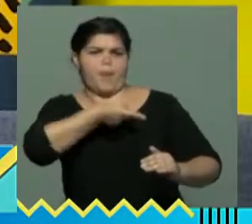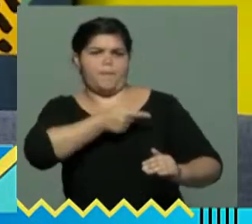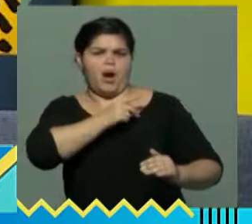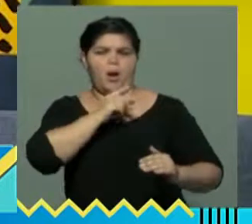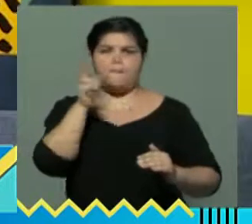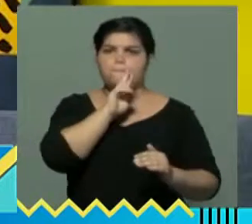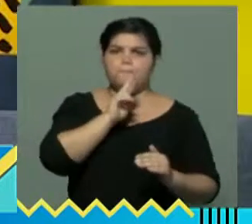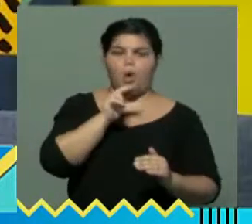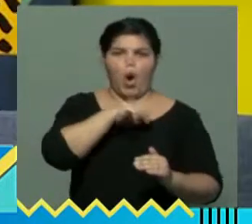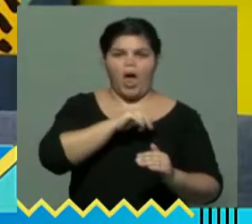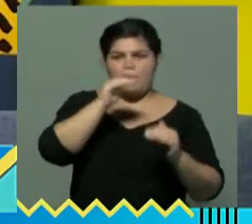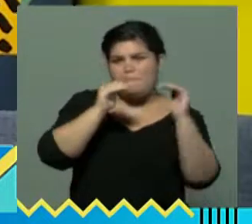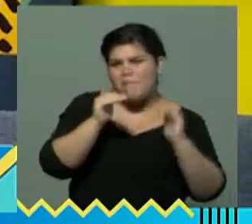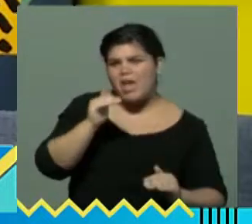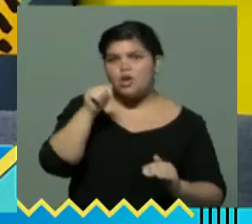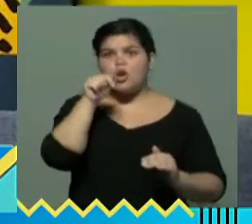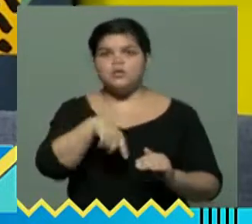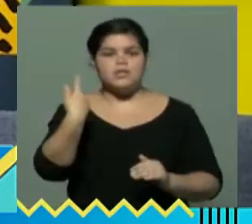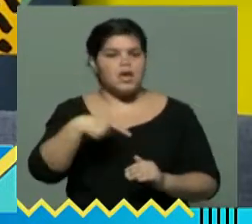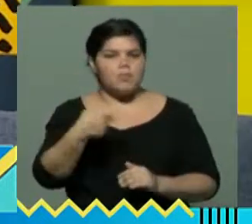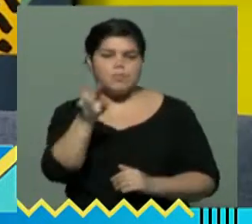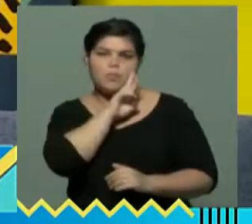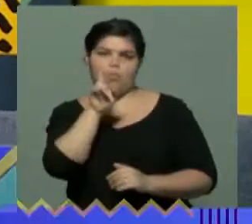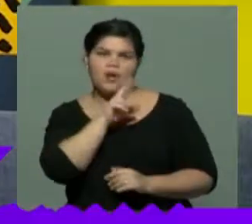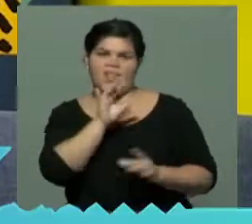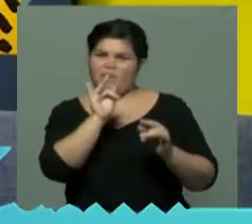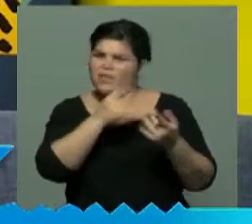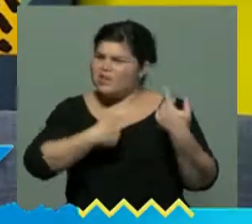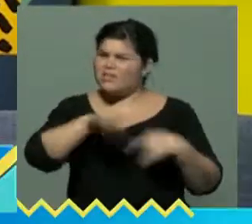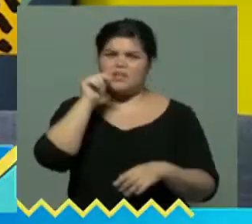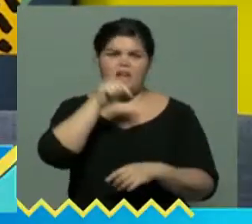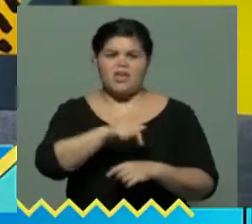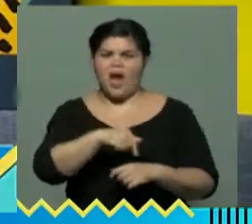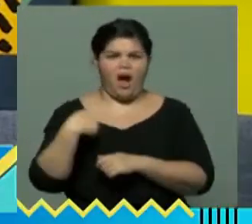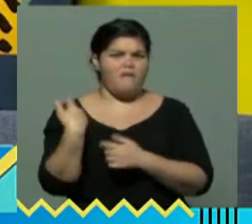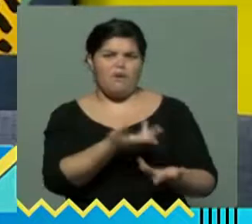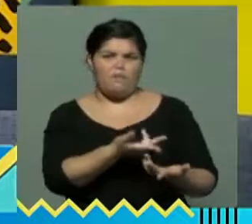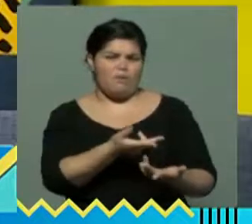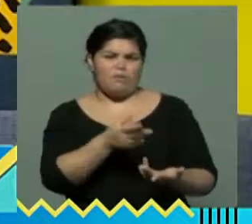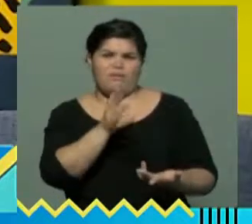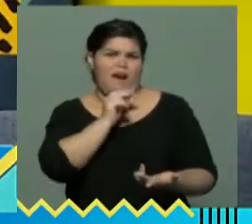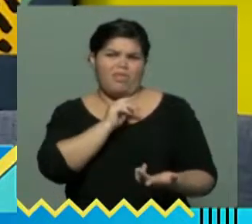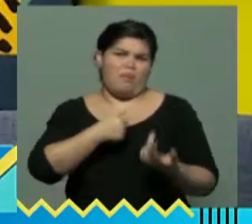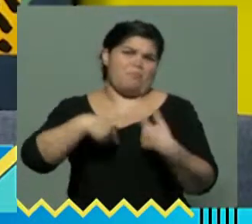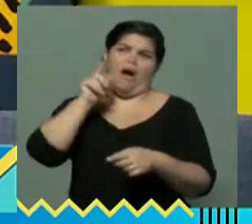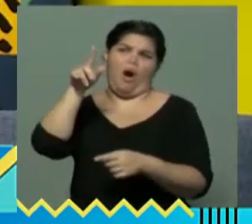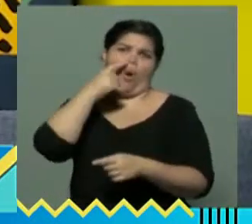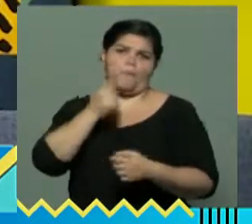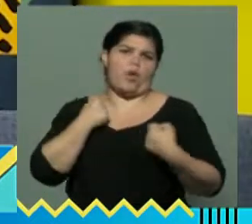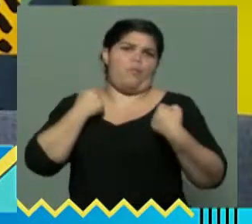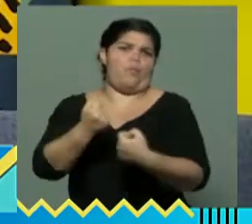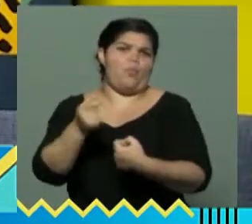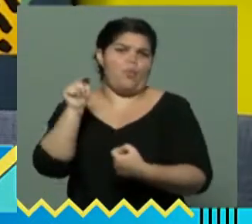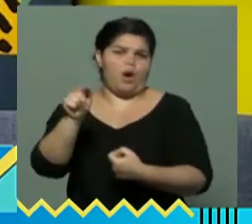siempre en una situación compleja se va a ver todavía más desfavorecida que el hombre, y también tenemos que tener en cuenta